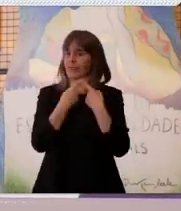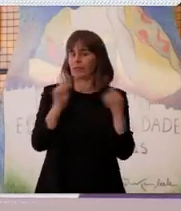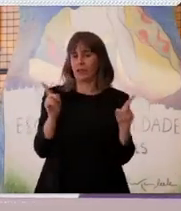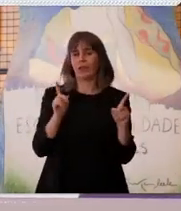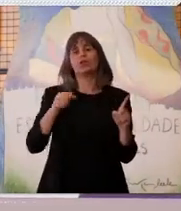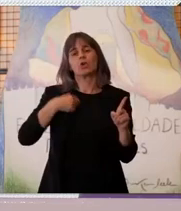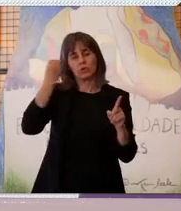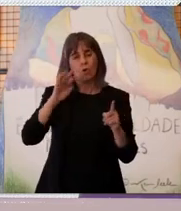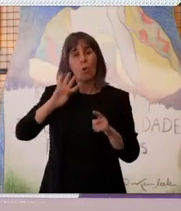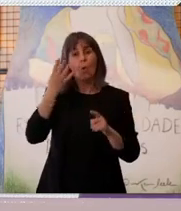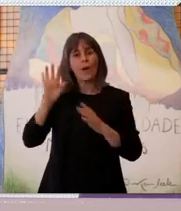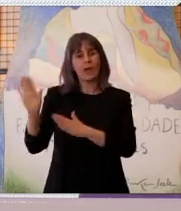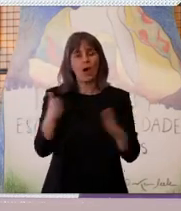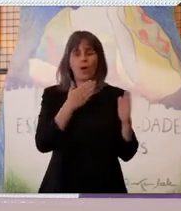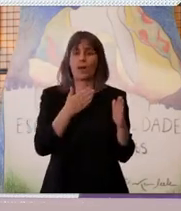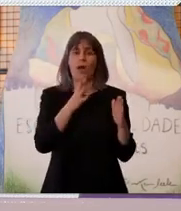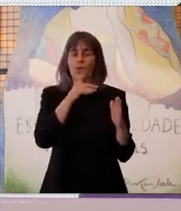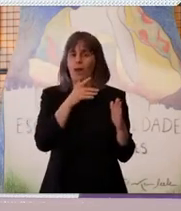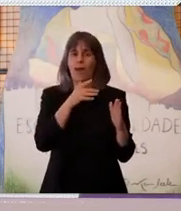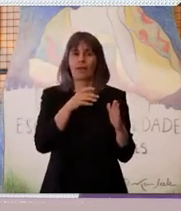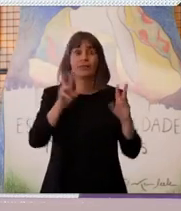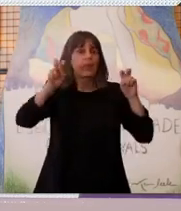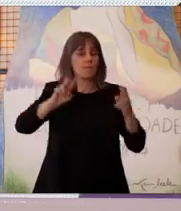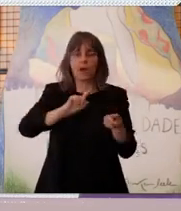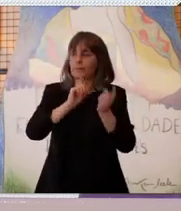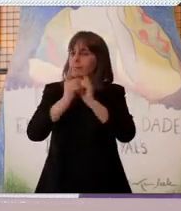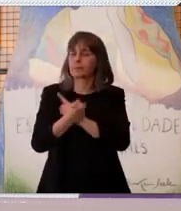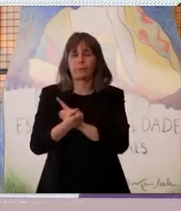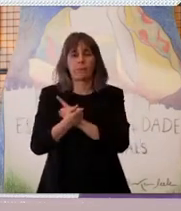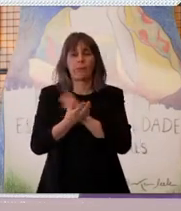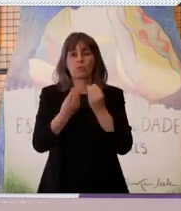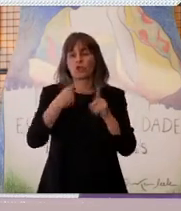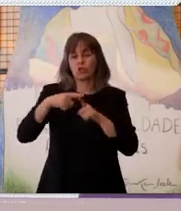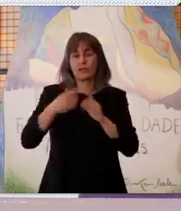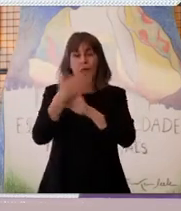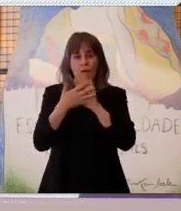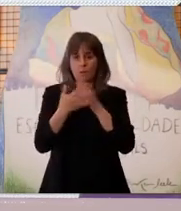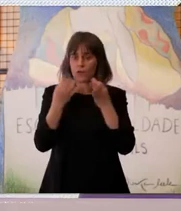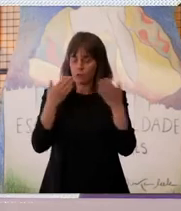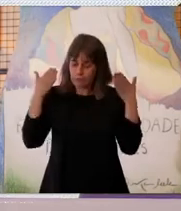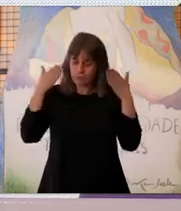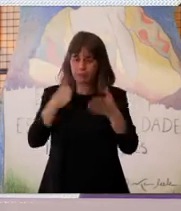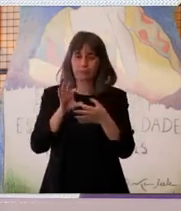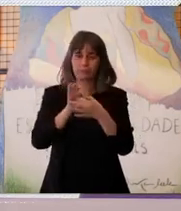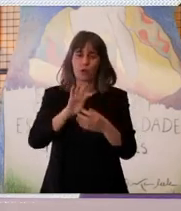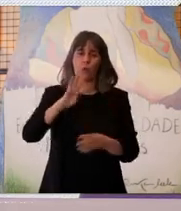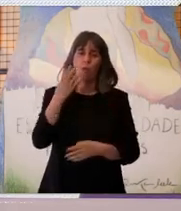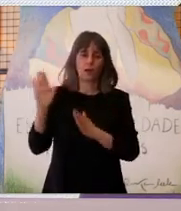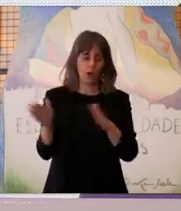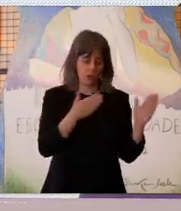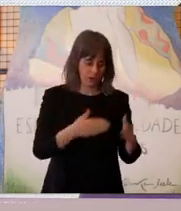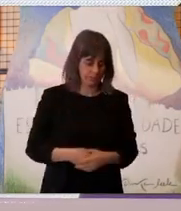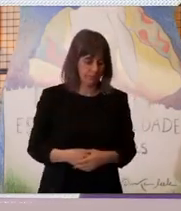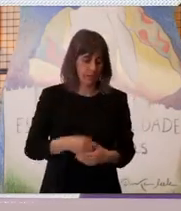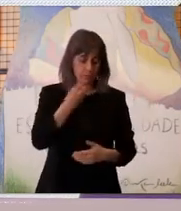es la cuarta ola ha cambiado la conversación y que mucho de lo que de lo que estamos hablando tiene que ver con con la cuarta ola no y